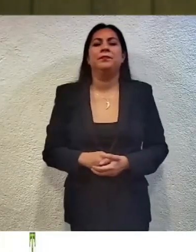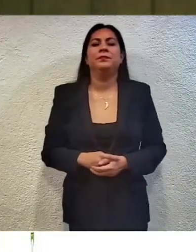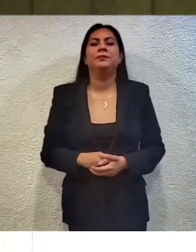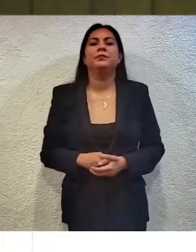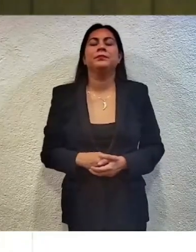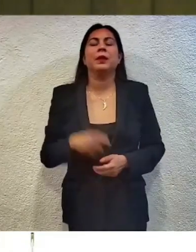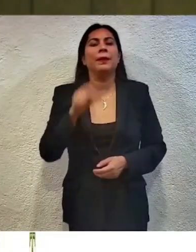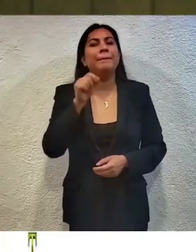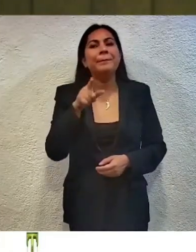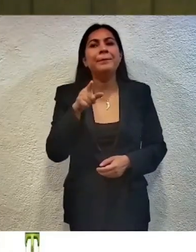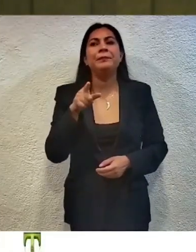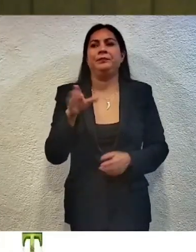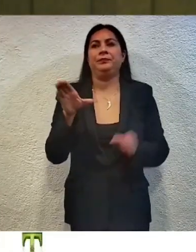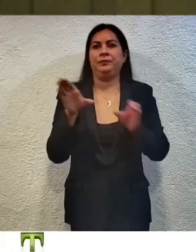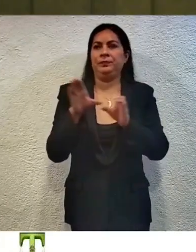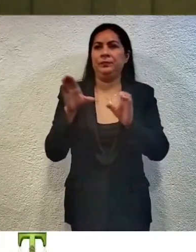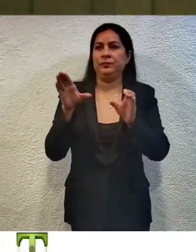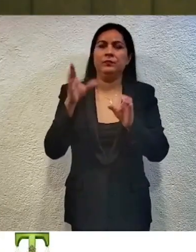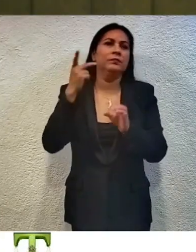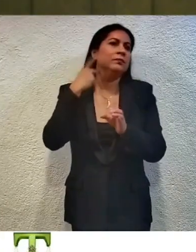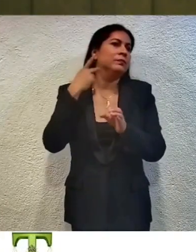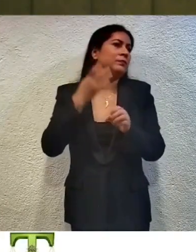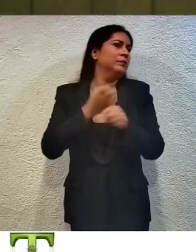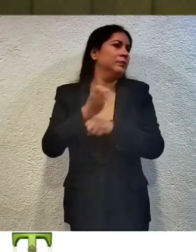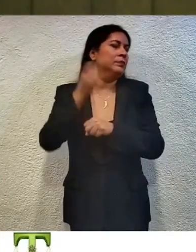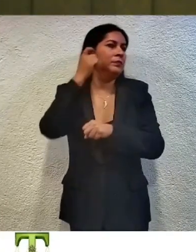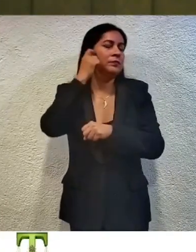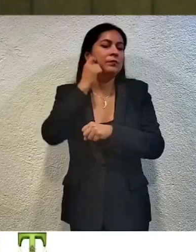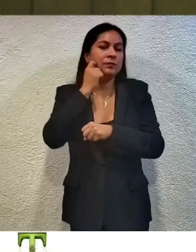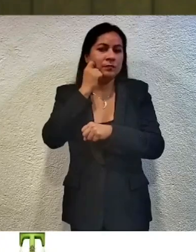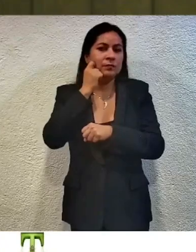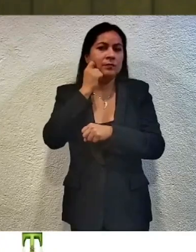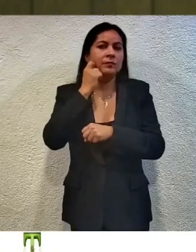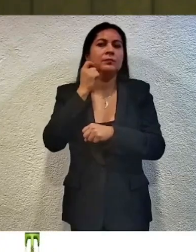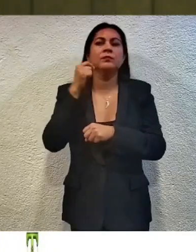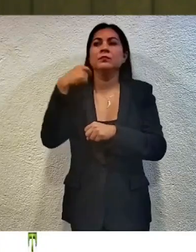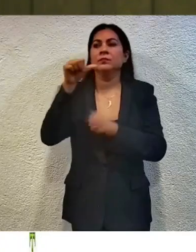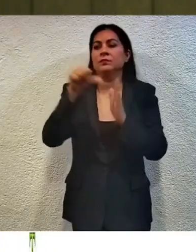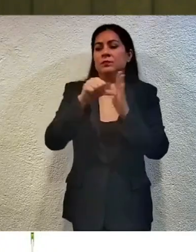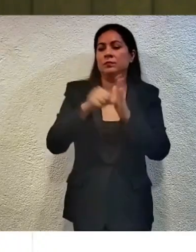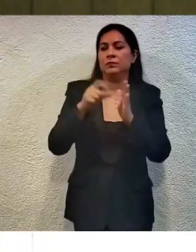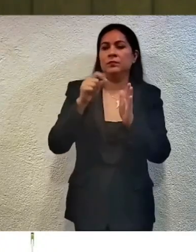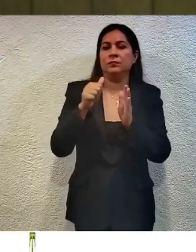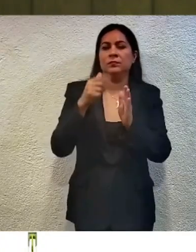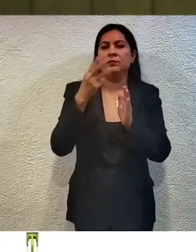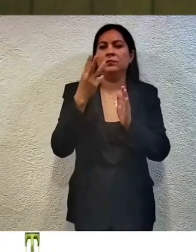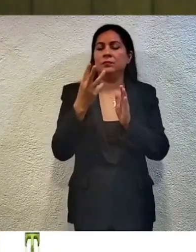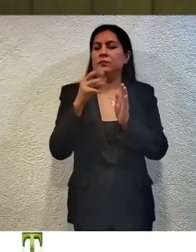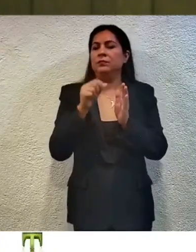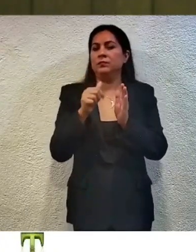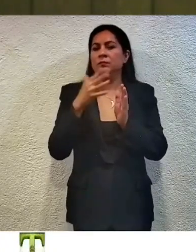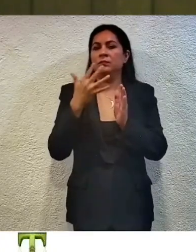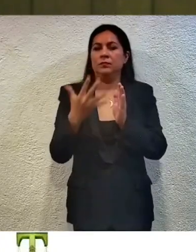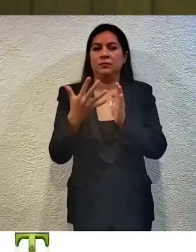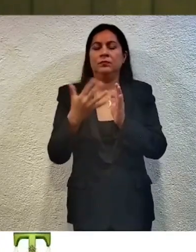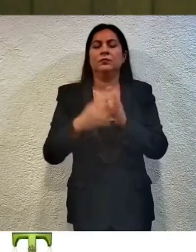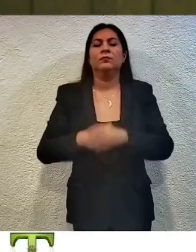Por su parte, la Constitución Política del Estado Libre y Soberano de Guerrero, en sus artículos 43 y